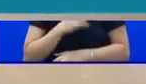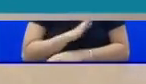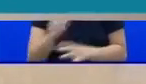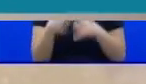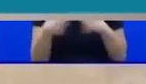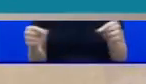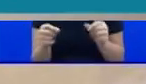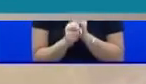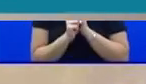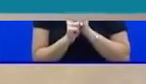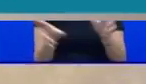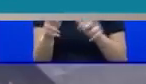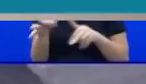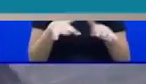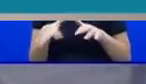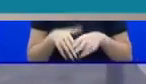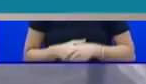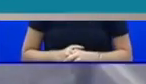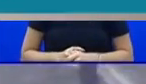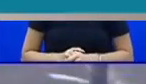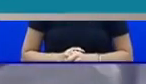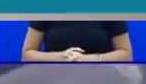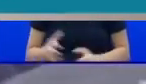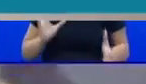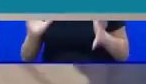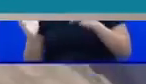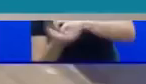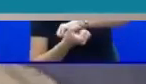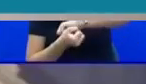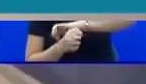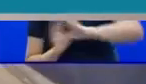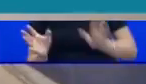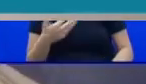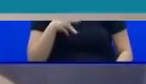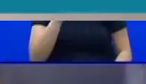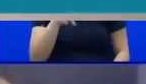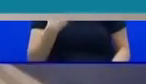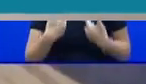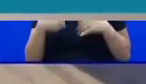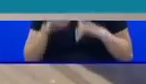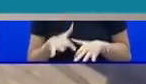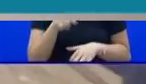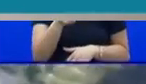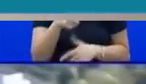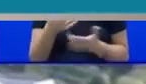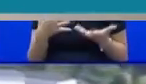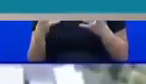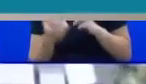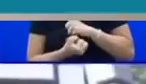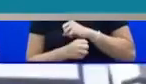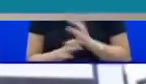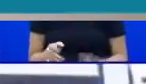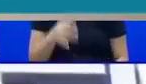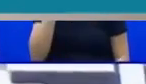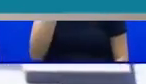el número de desaparecidos se sitúa en 56. Las búsquedas y trabajos de limpieza